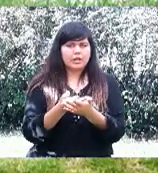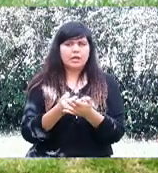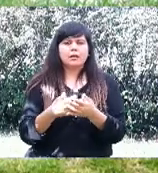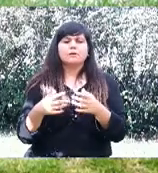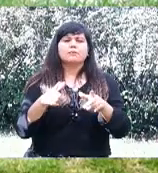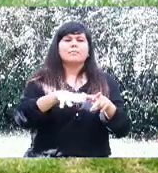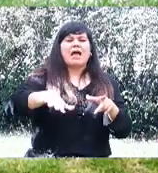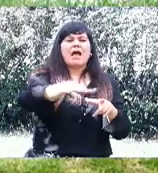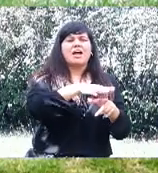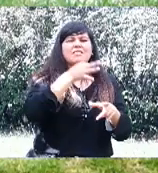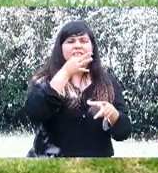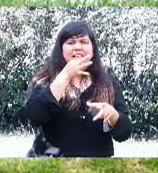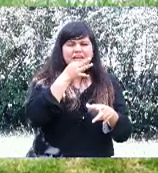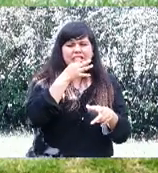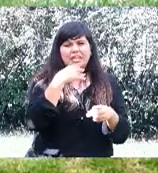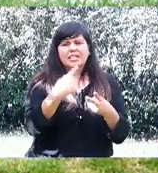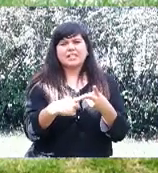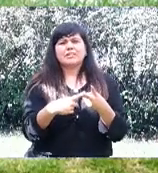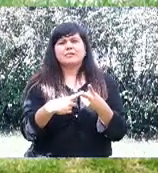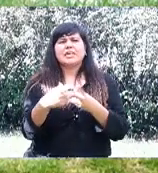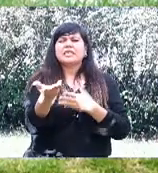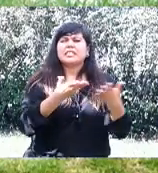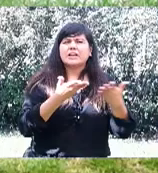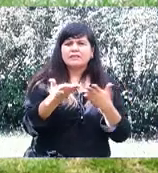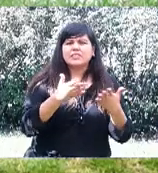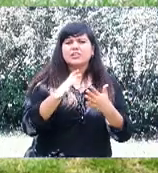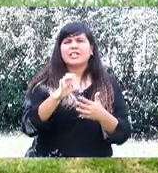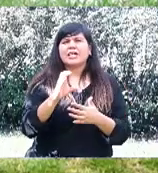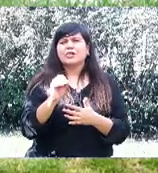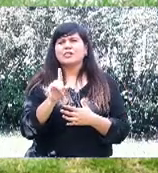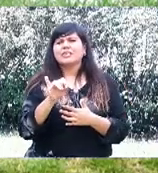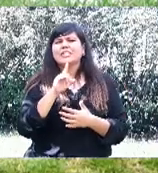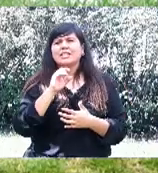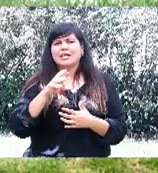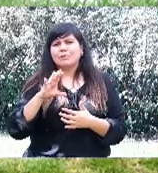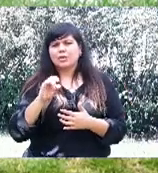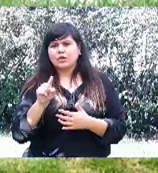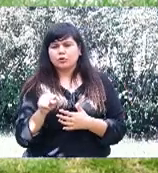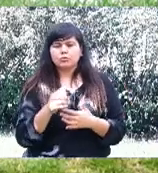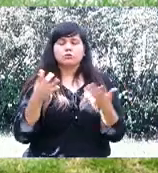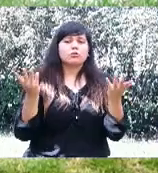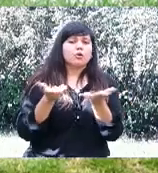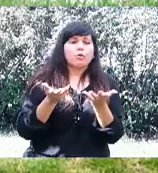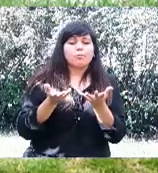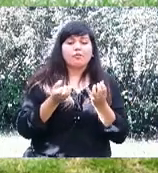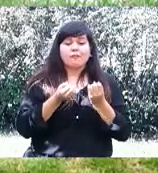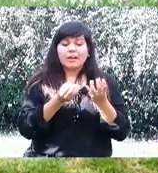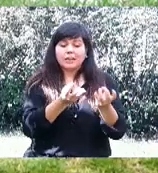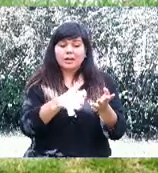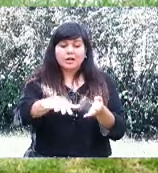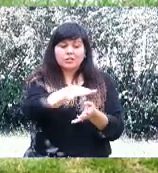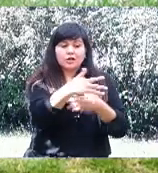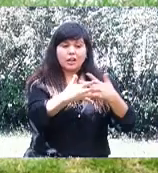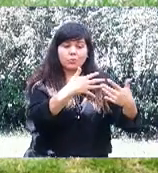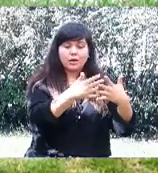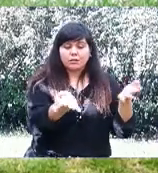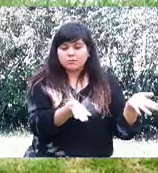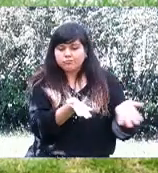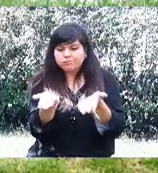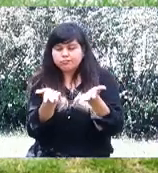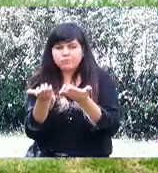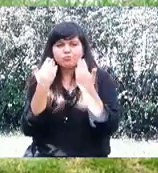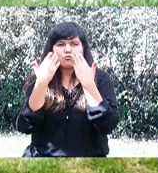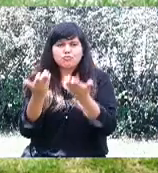con áreas verdes eh de servicios ecosistémicos básicamente son como la vegetación o la naturaleza provee